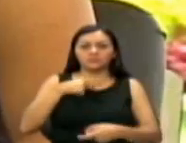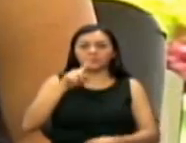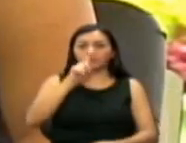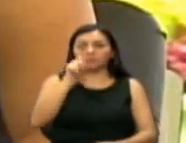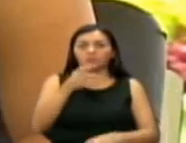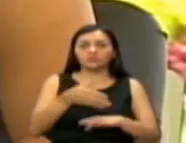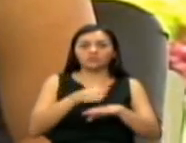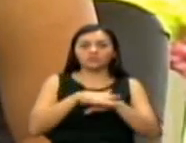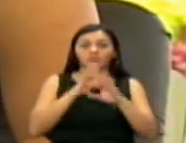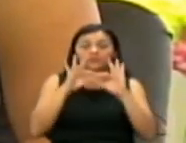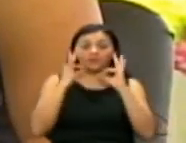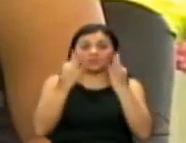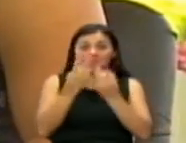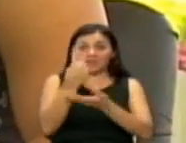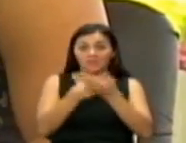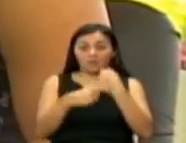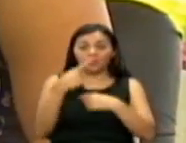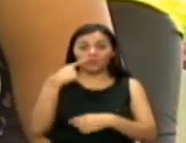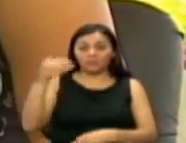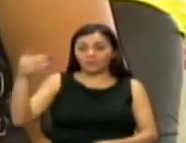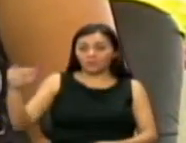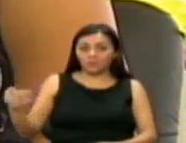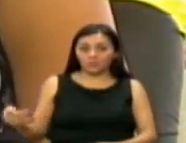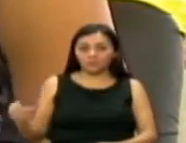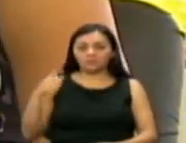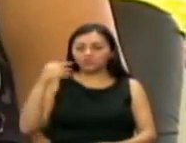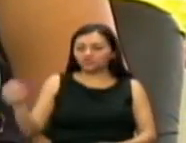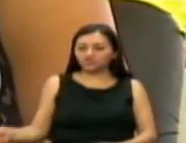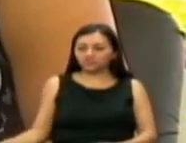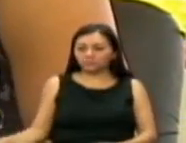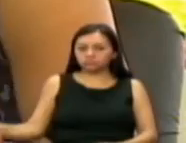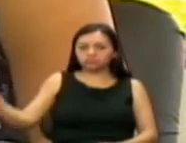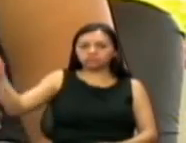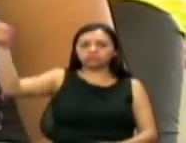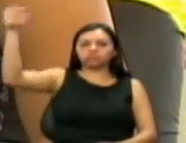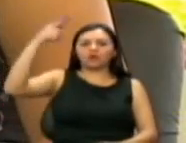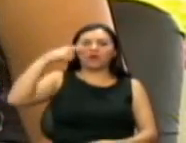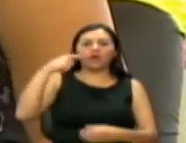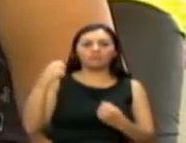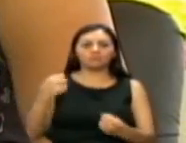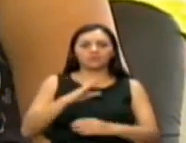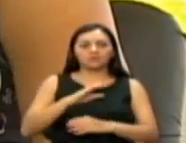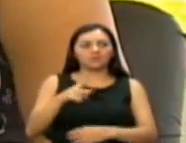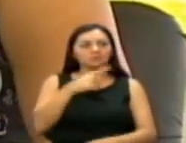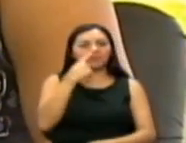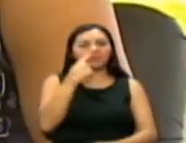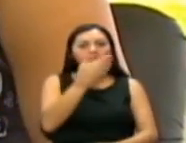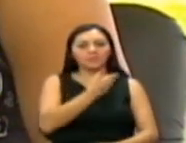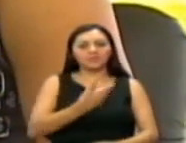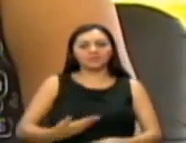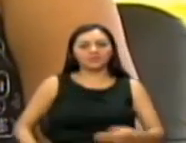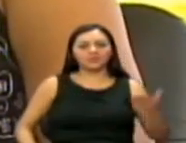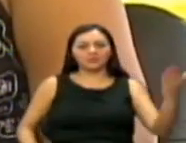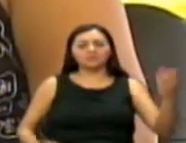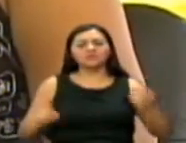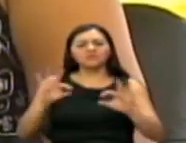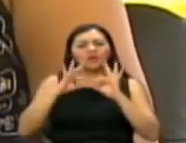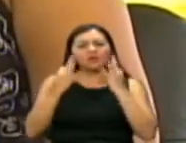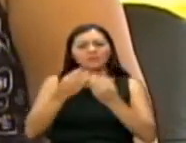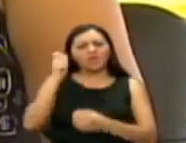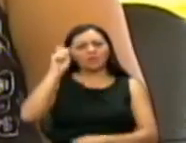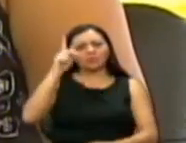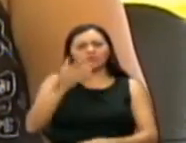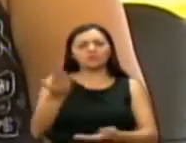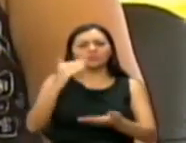familiar, presidente. Su hijo Miguelito prácticamente ha crecido viéndolo usted como presidente. ¿Qué opina su familia con respecto a una posible candidatura o no para